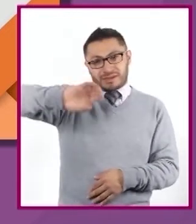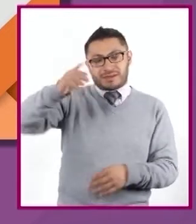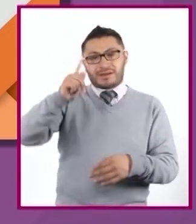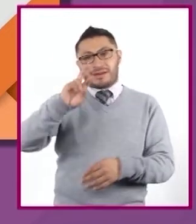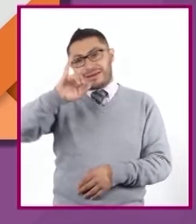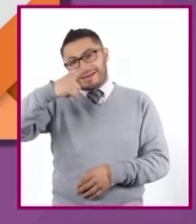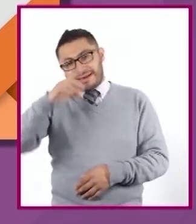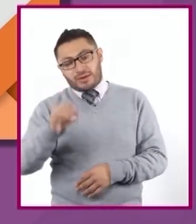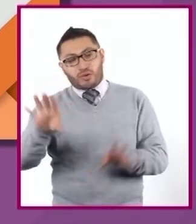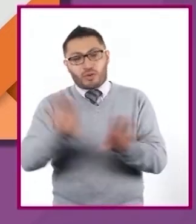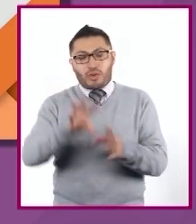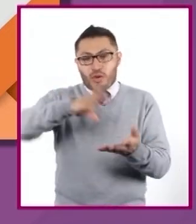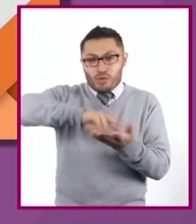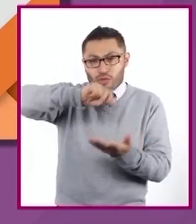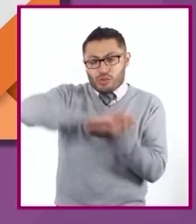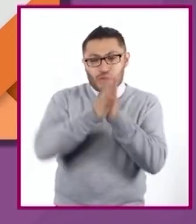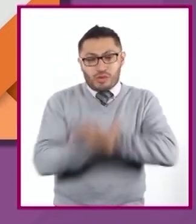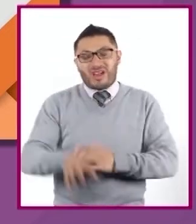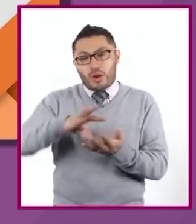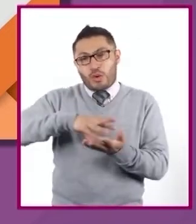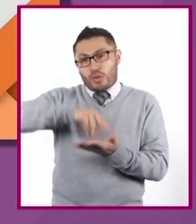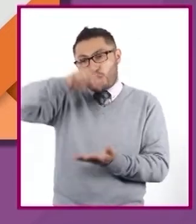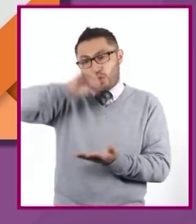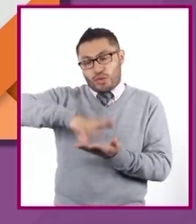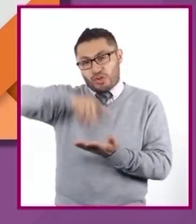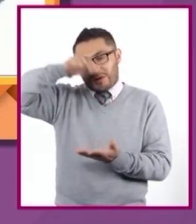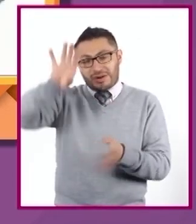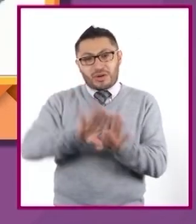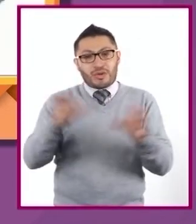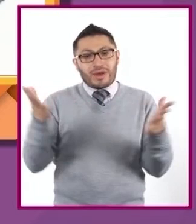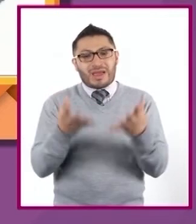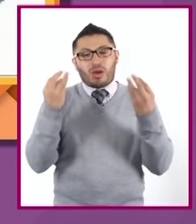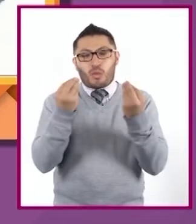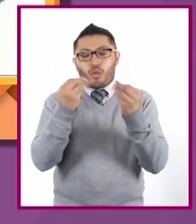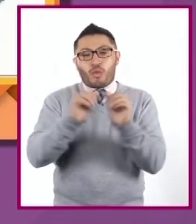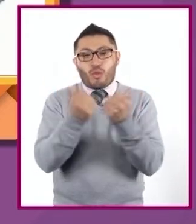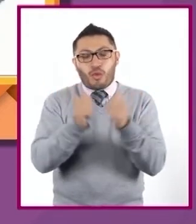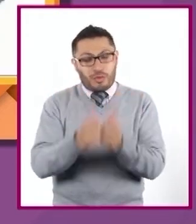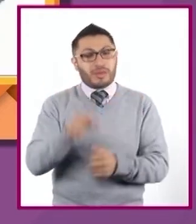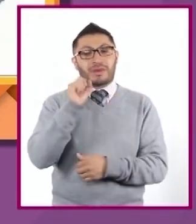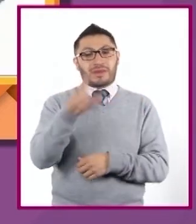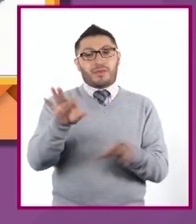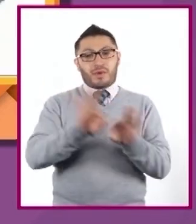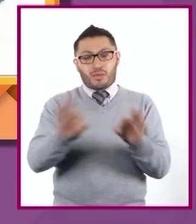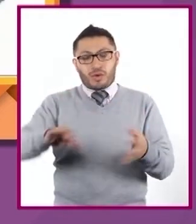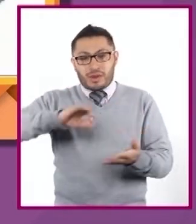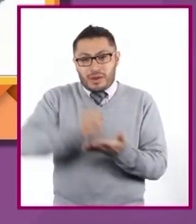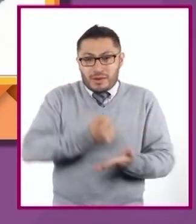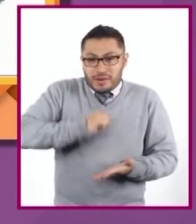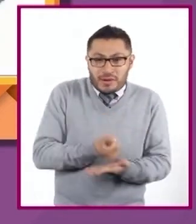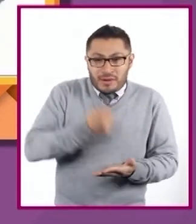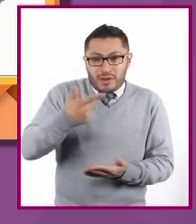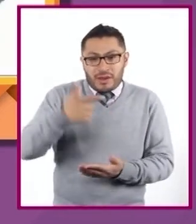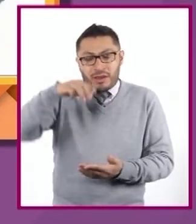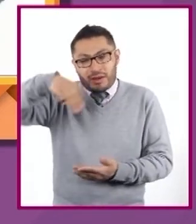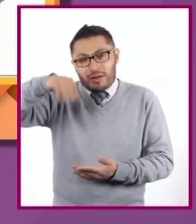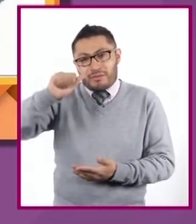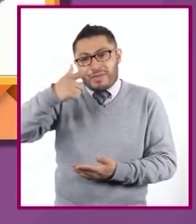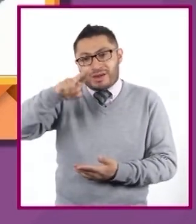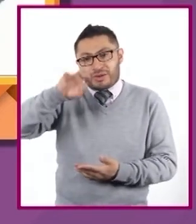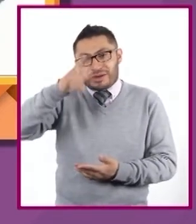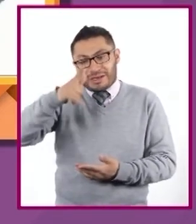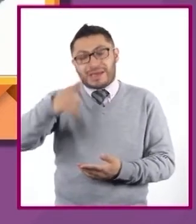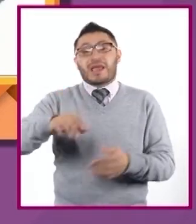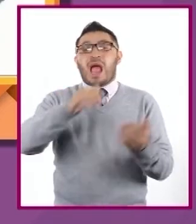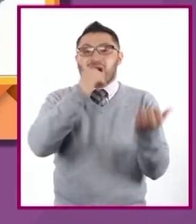Al pulverizarlo en harina, permitió elaborar infinidad de panes. También fue posible moler maguey, caña de azúcar, fibras